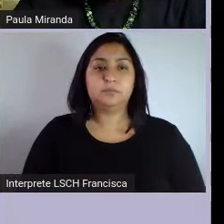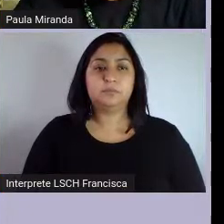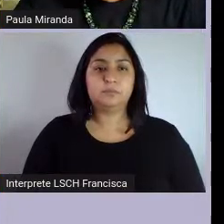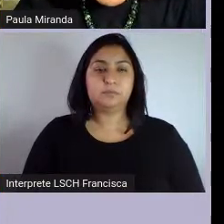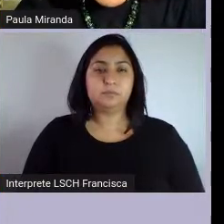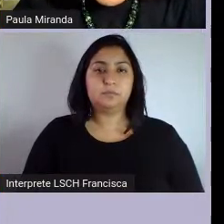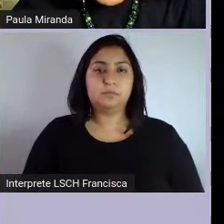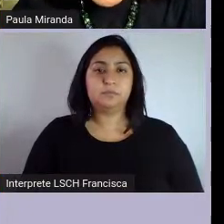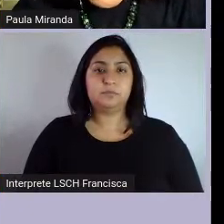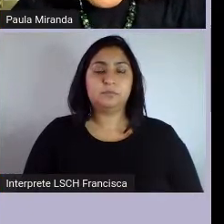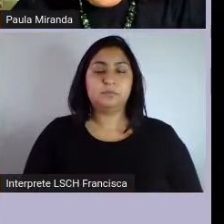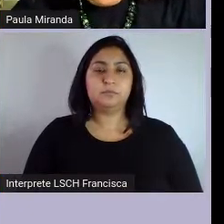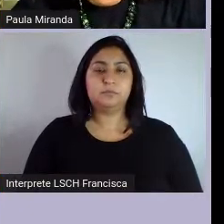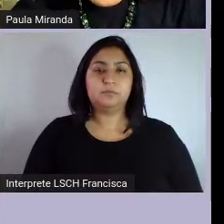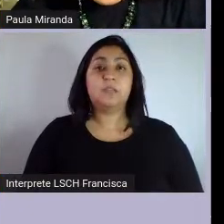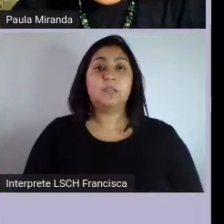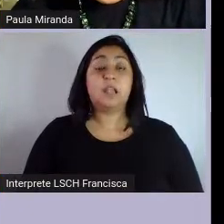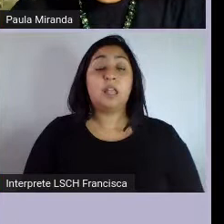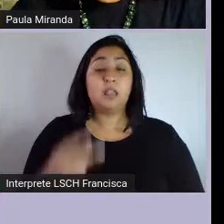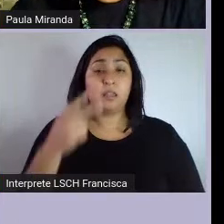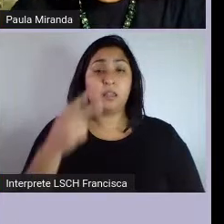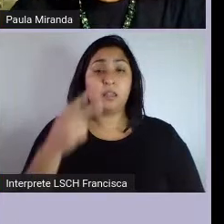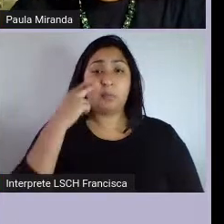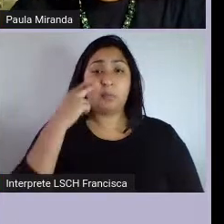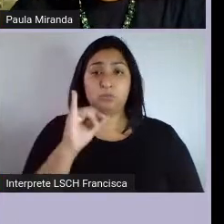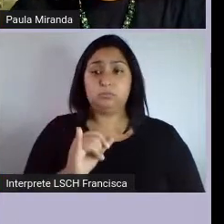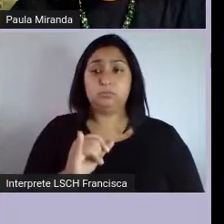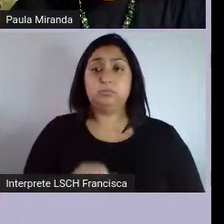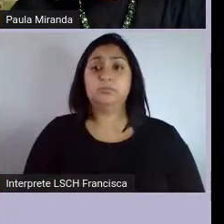Decía yo, estamos bien, ¿no es cierto?